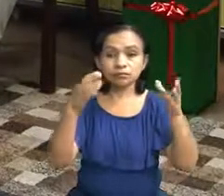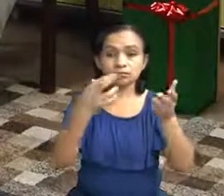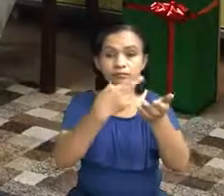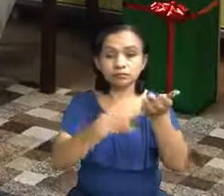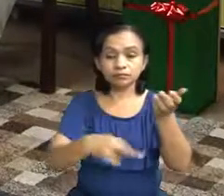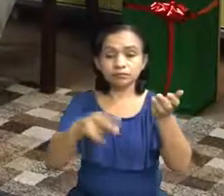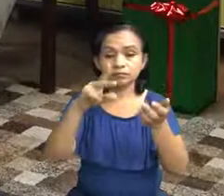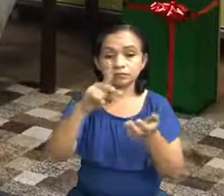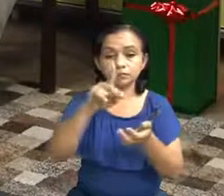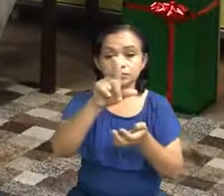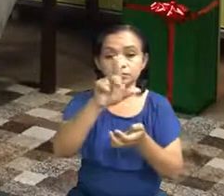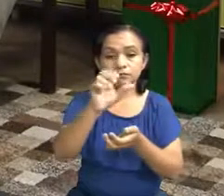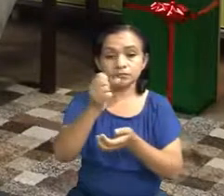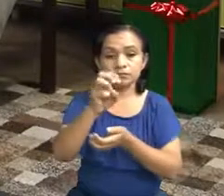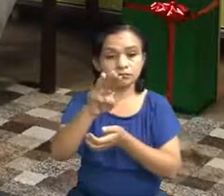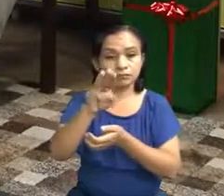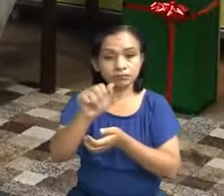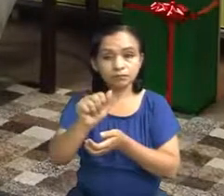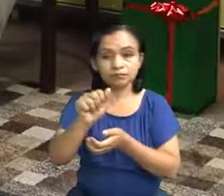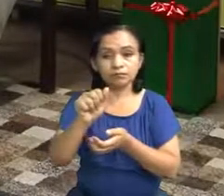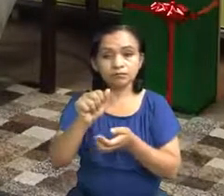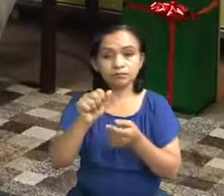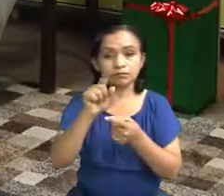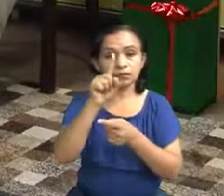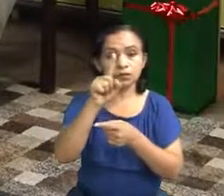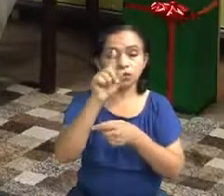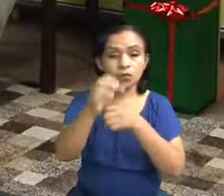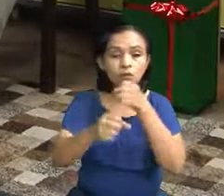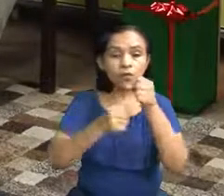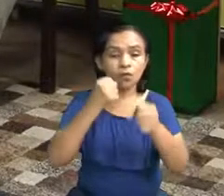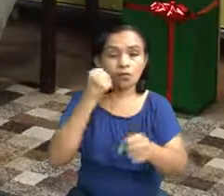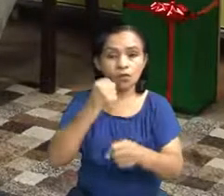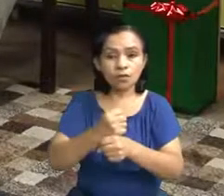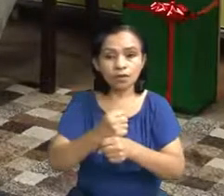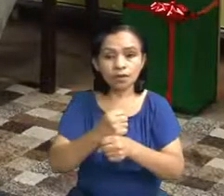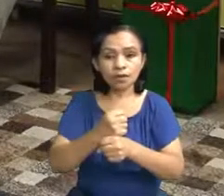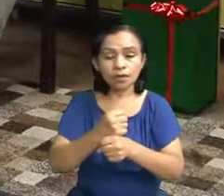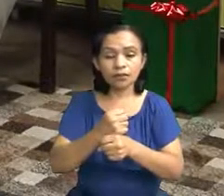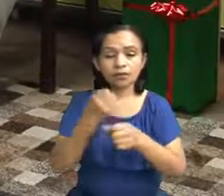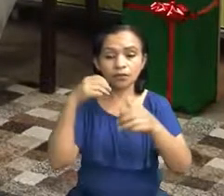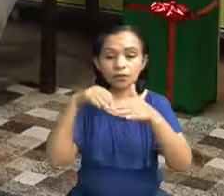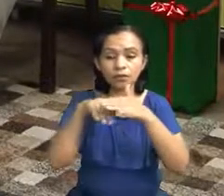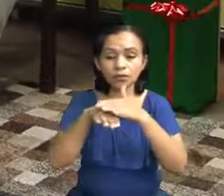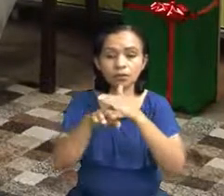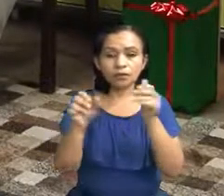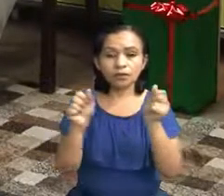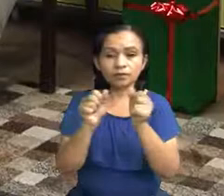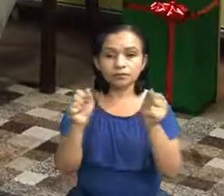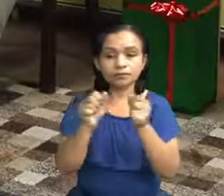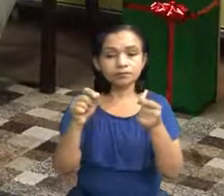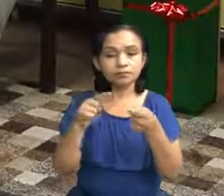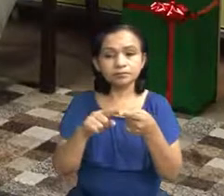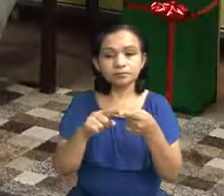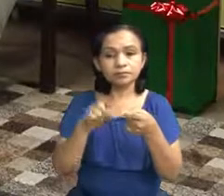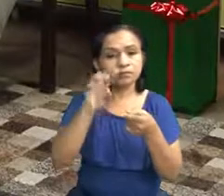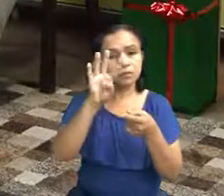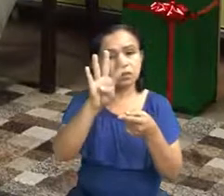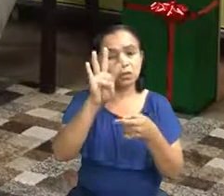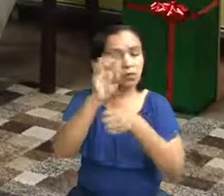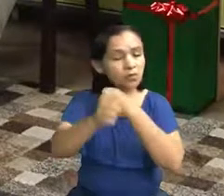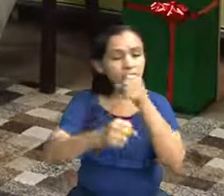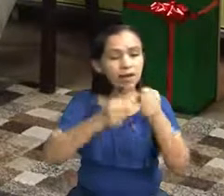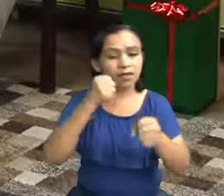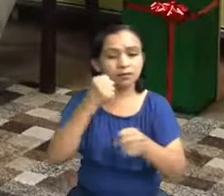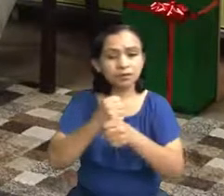tenemos el plasma, que dura más tiempo. El plasma dura hasta un año como plasma fresco congelado, puede durar hasta 4 años como